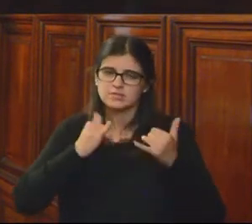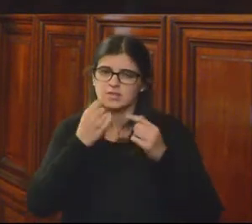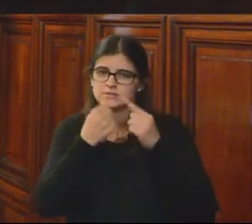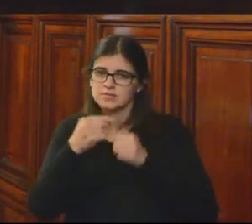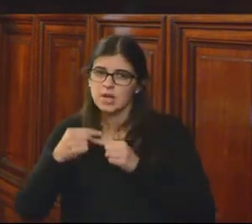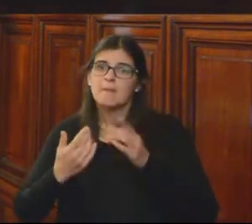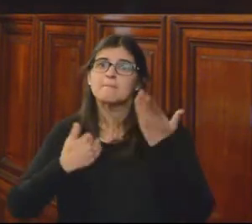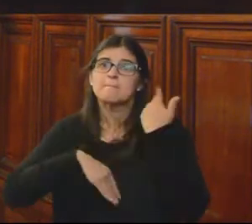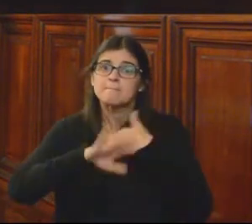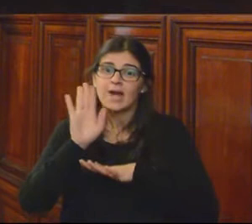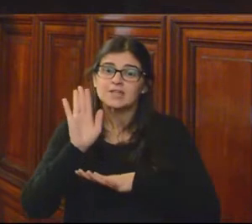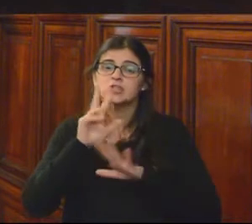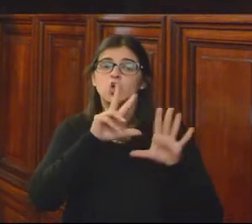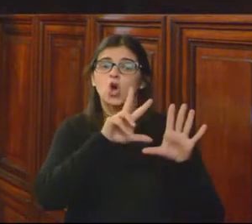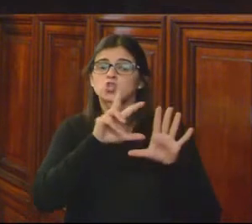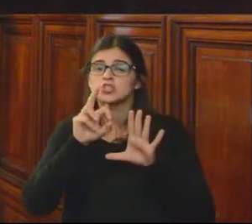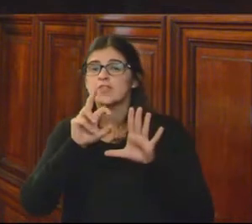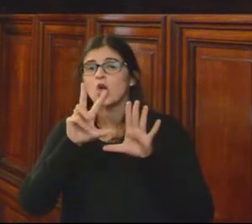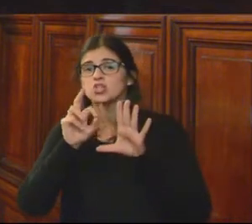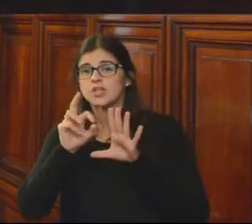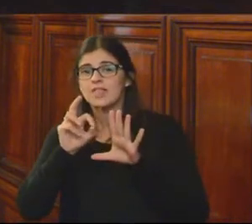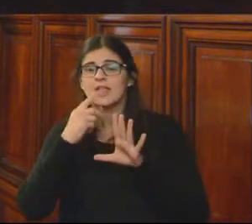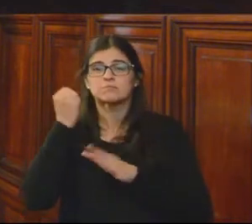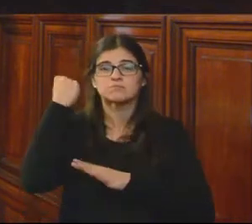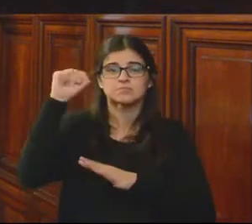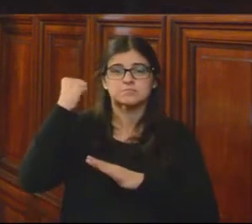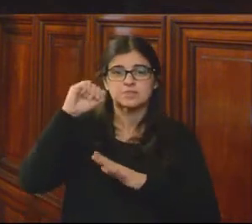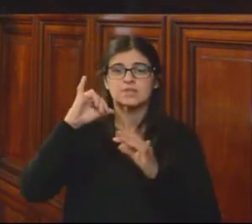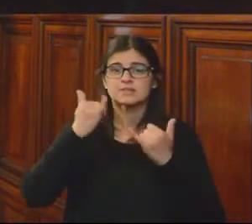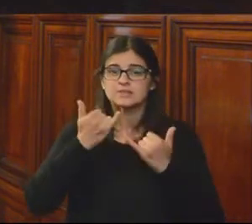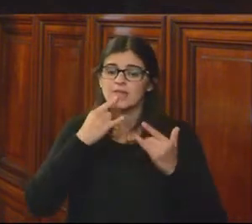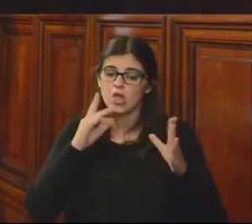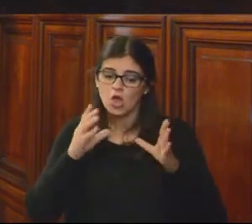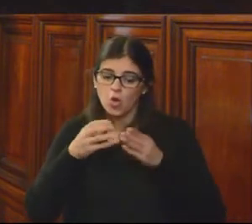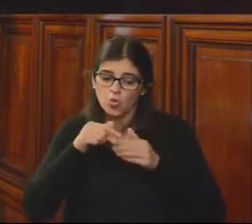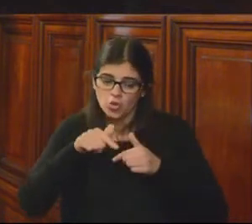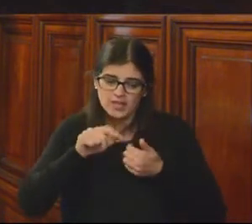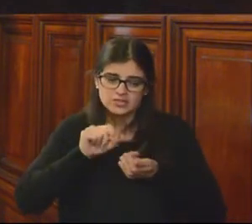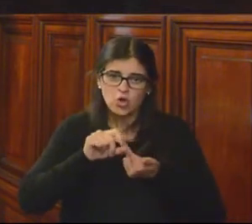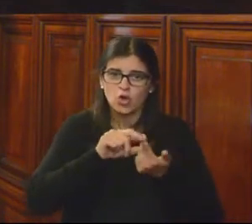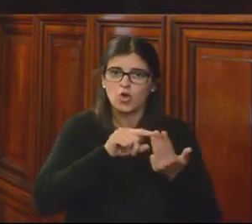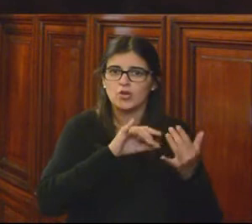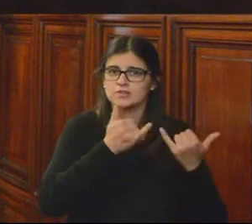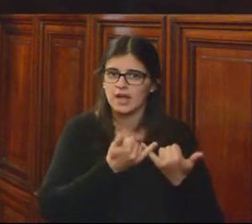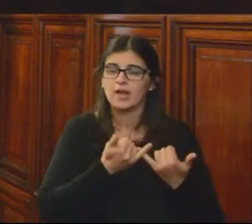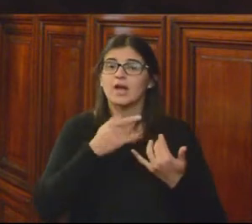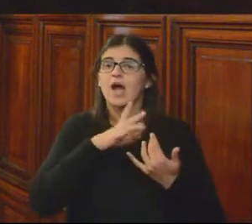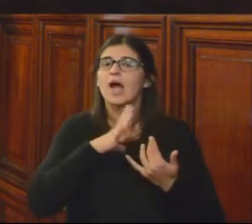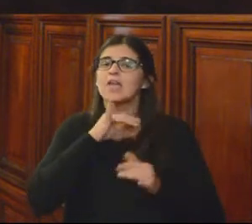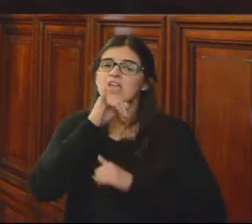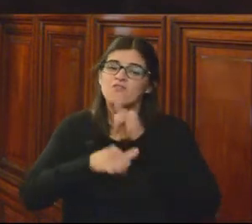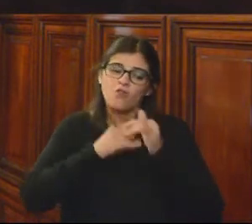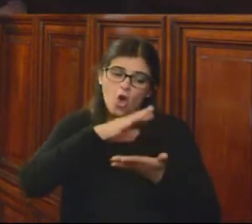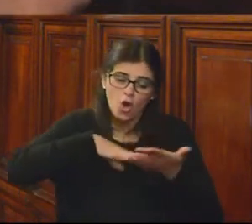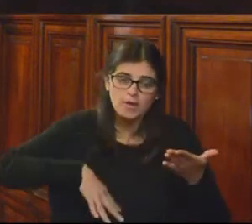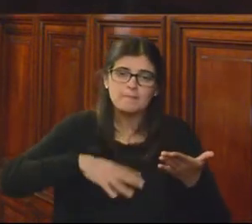con más de 880 violaciones en el conjunto de estos casos, ¿no? Nosotros tenemos un informe que